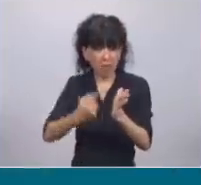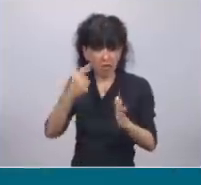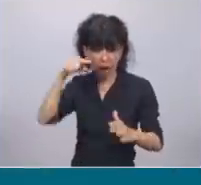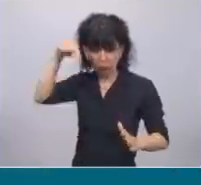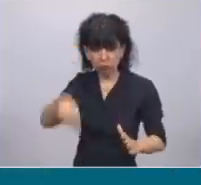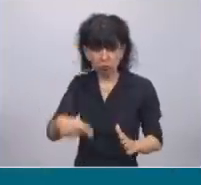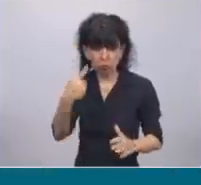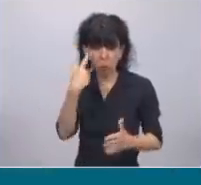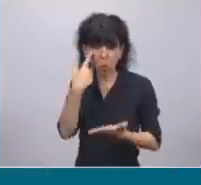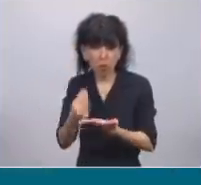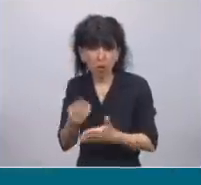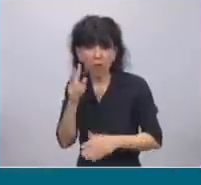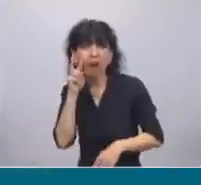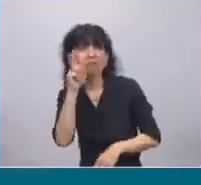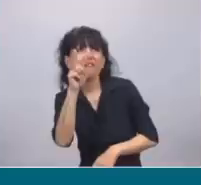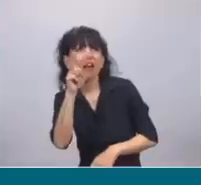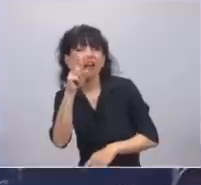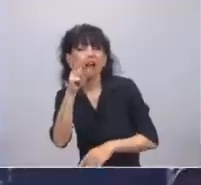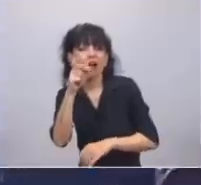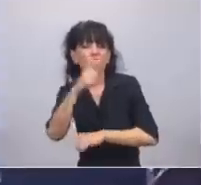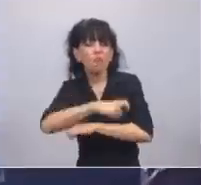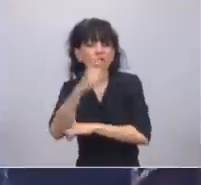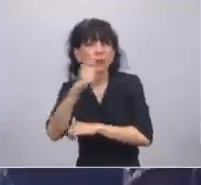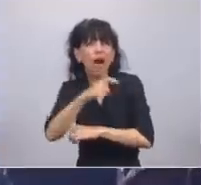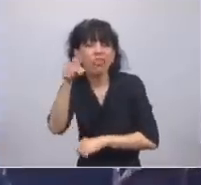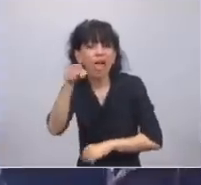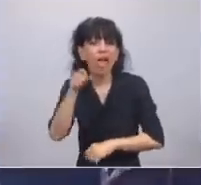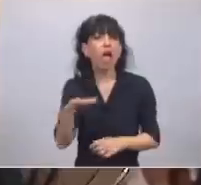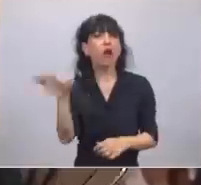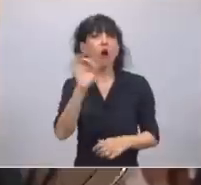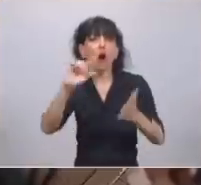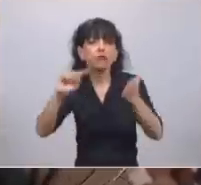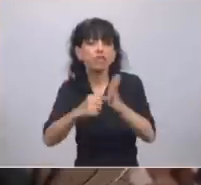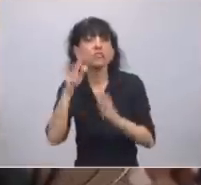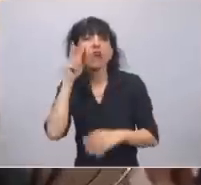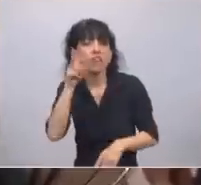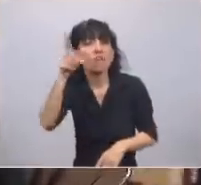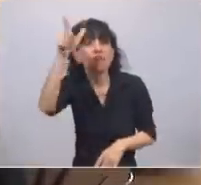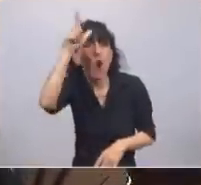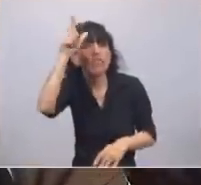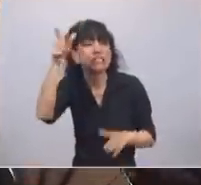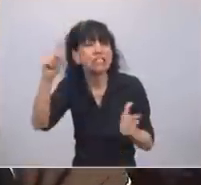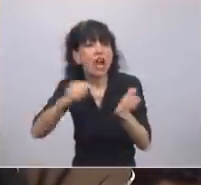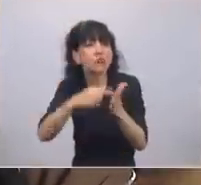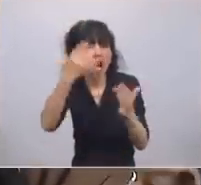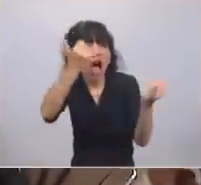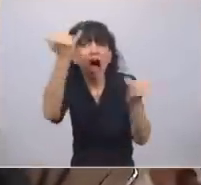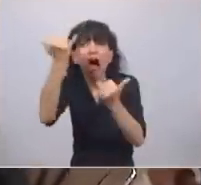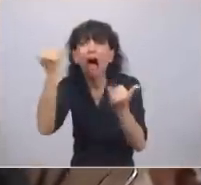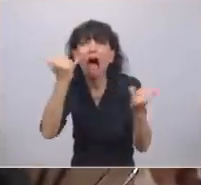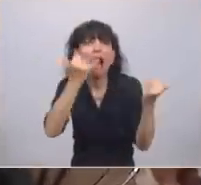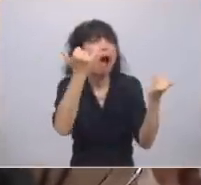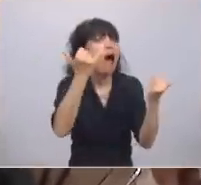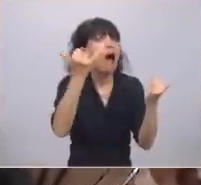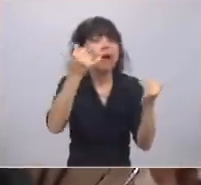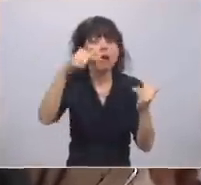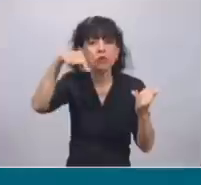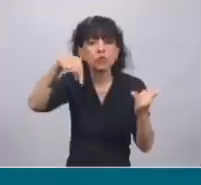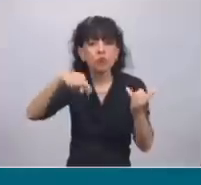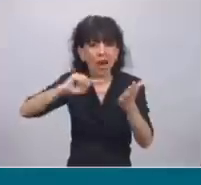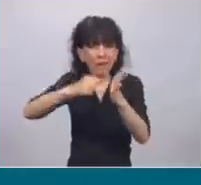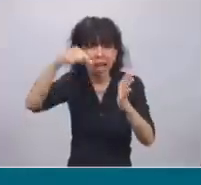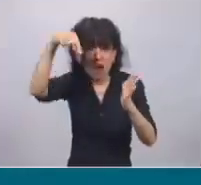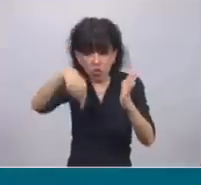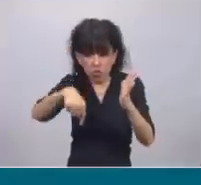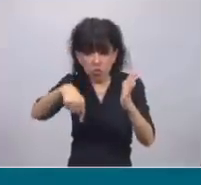del centro a la policía de la ciudad, pero que cuando miramos hacia el sur sienten que